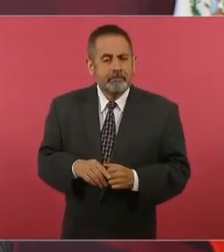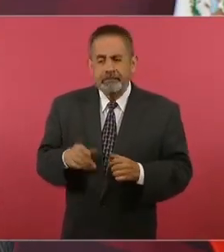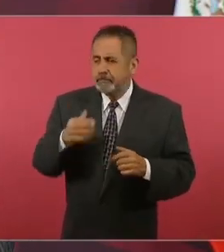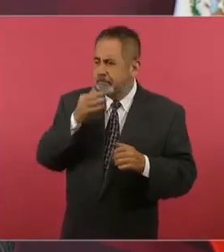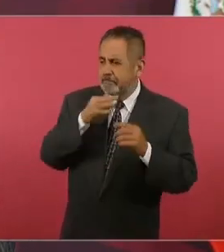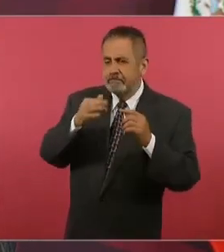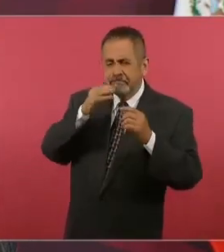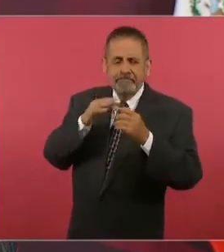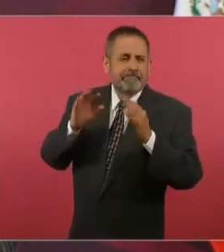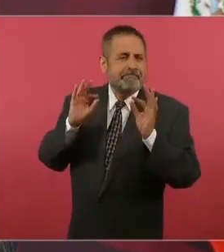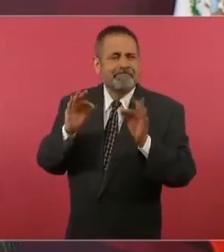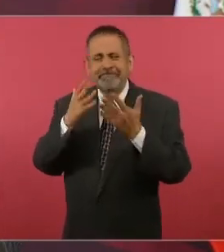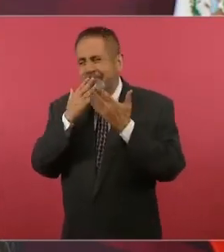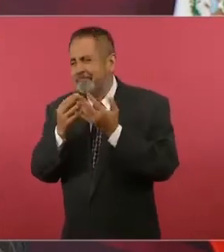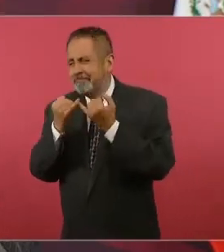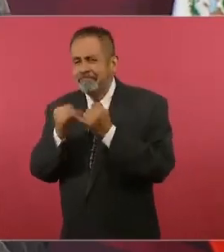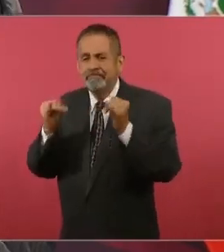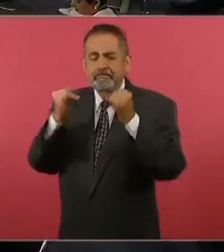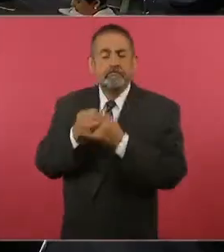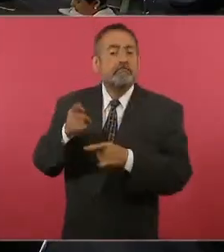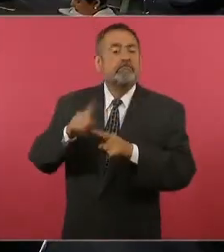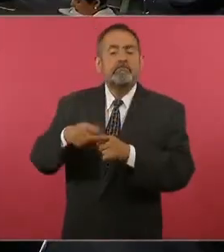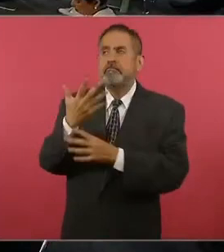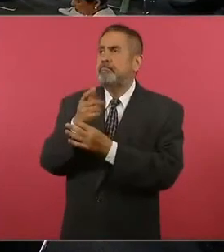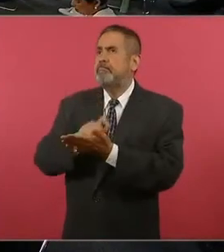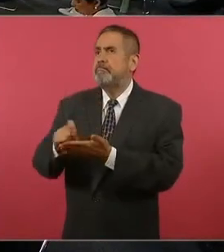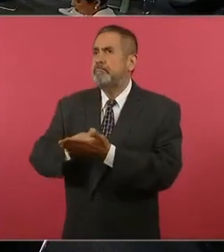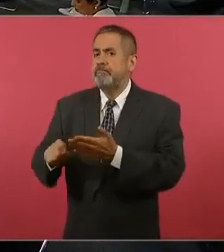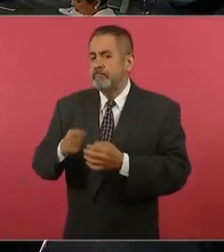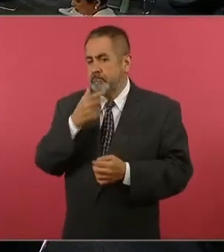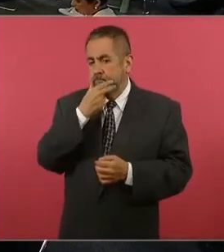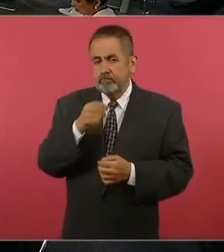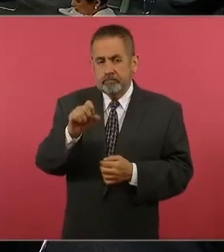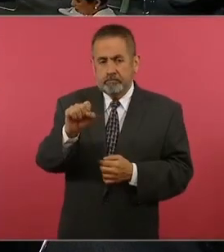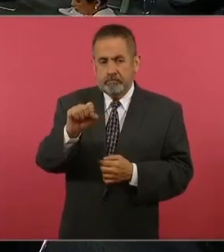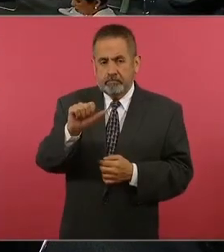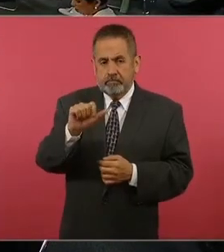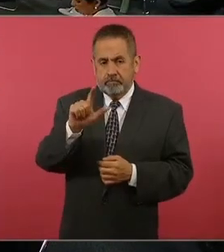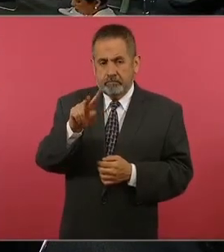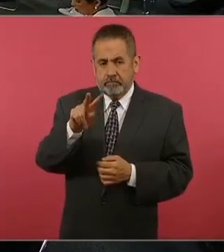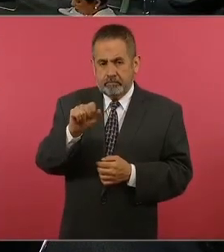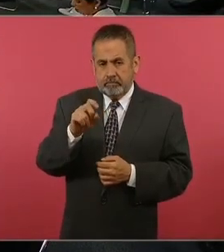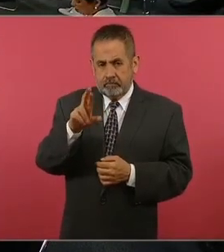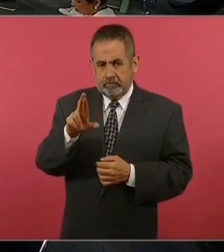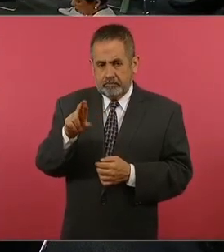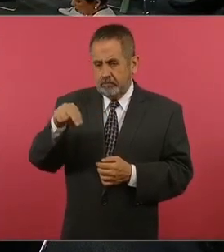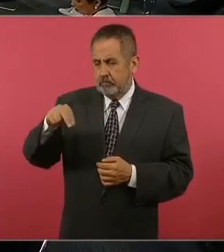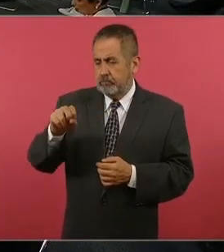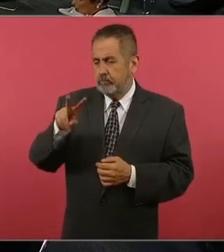fiesta. El que hace la crónica es Salvador Novo,